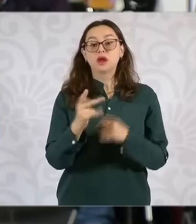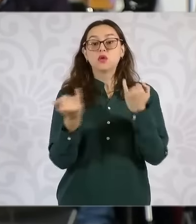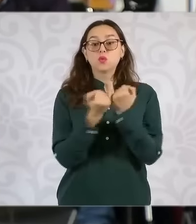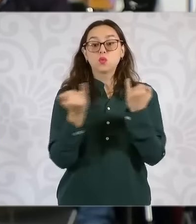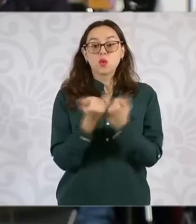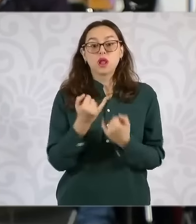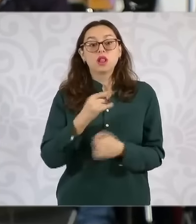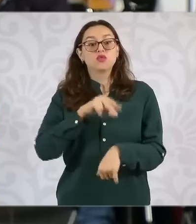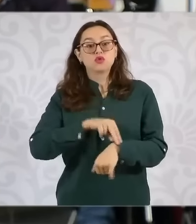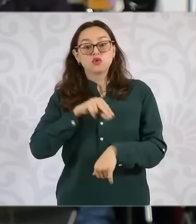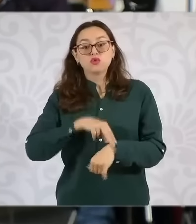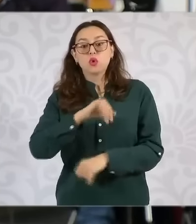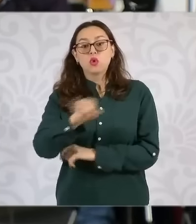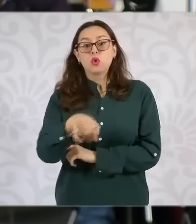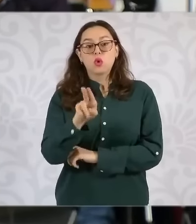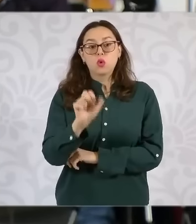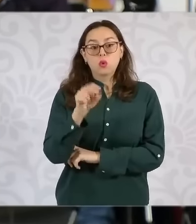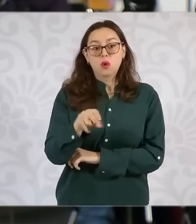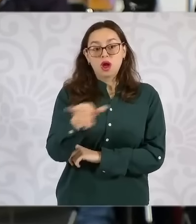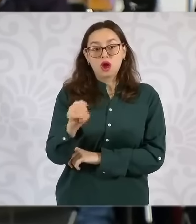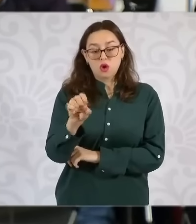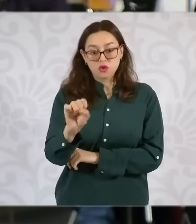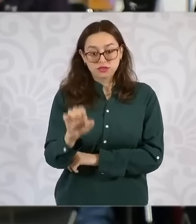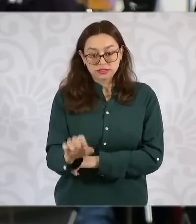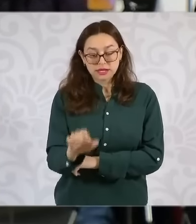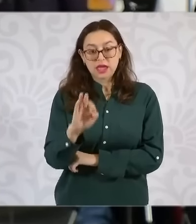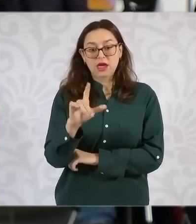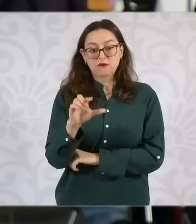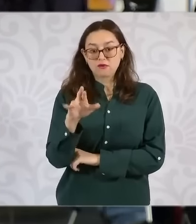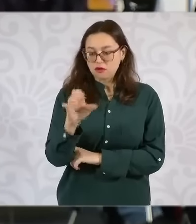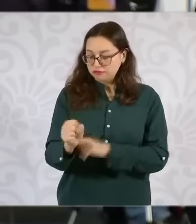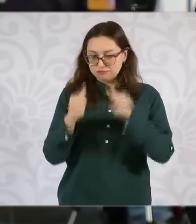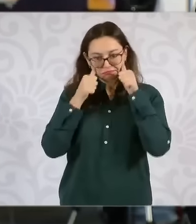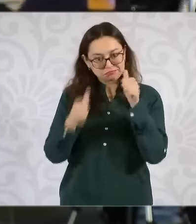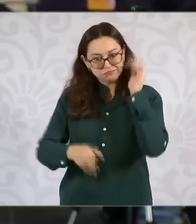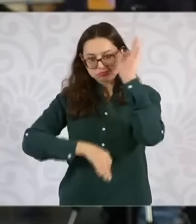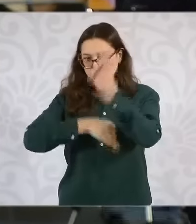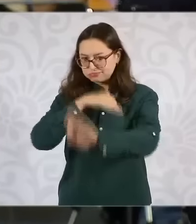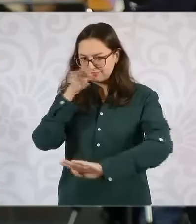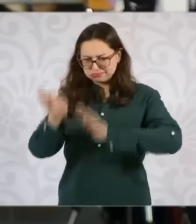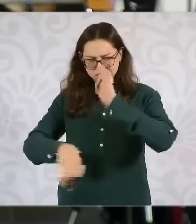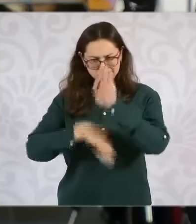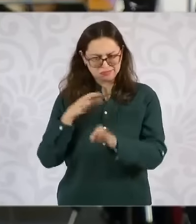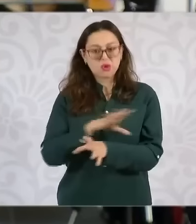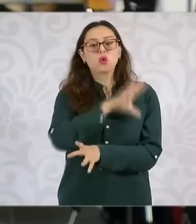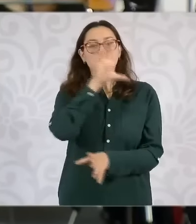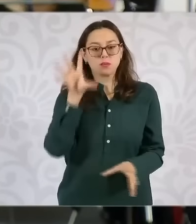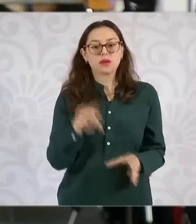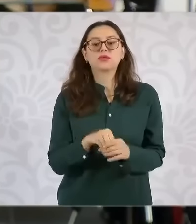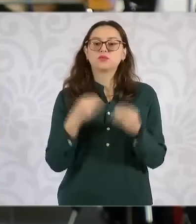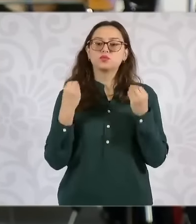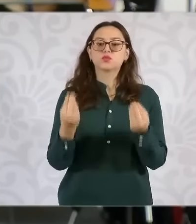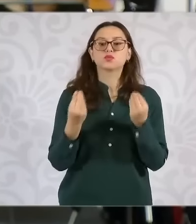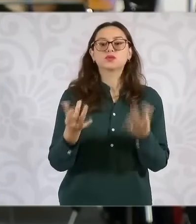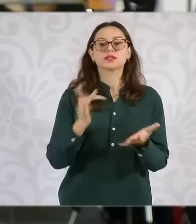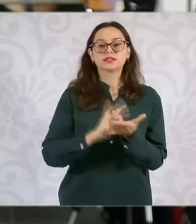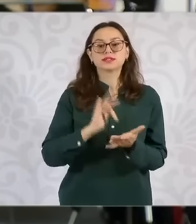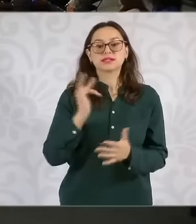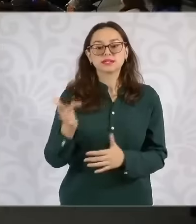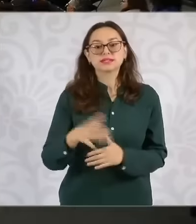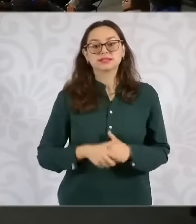doctor Juan José Flores, quien ha dado todas las atenciones y en todo momento a esta persona. Muchas gracias,